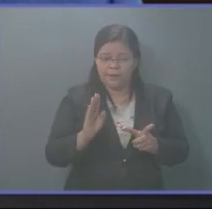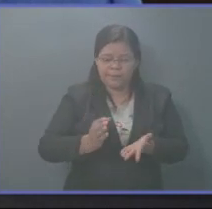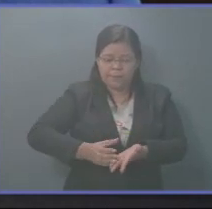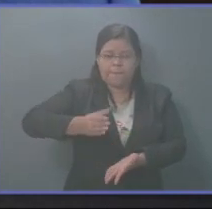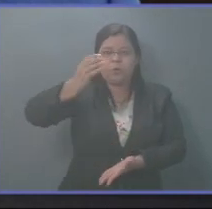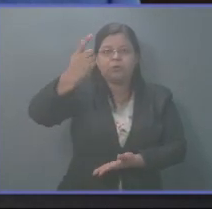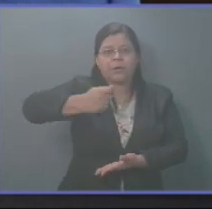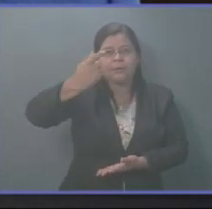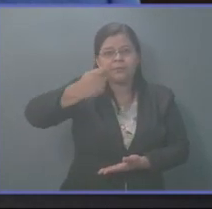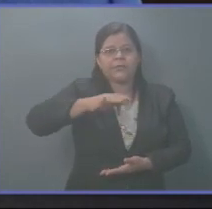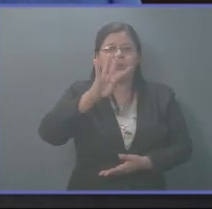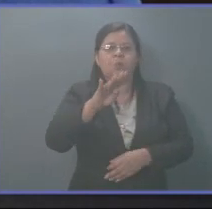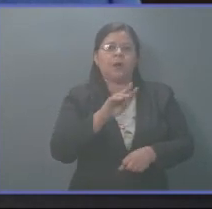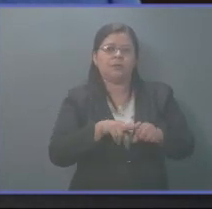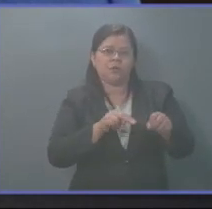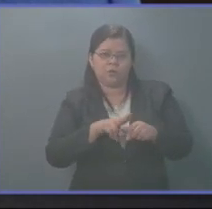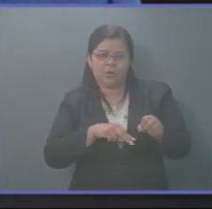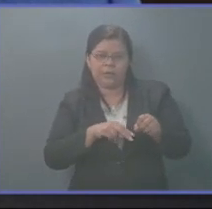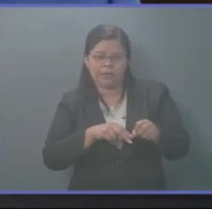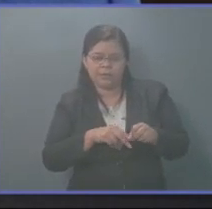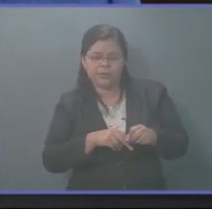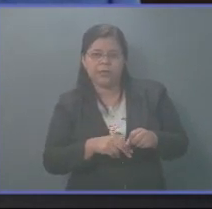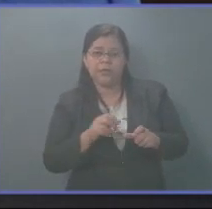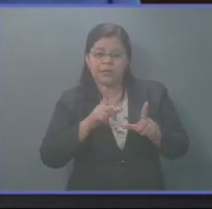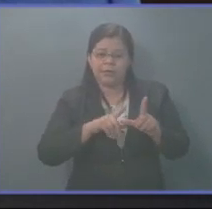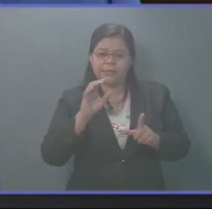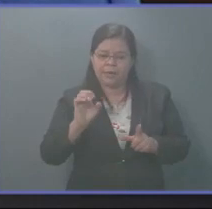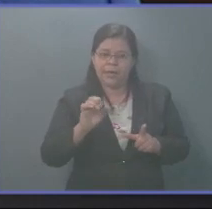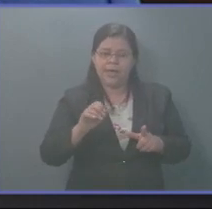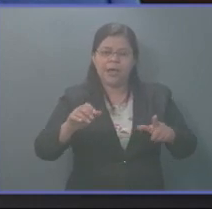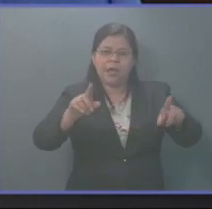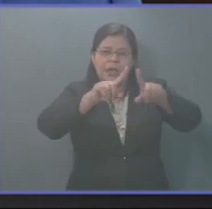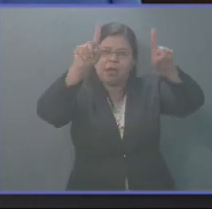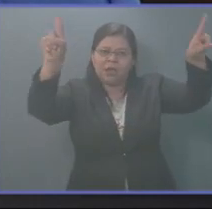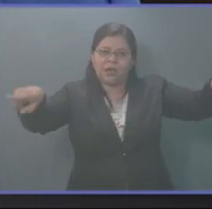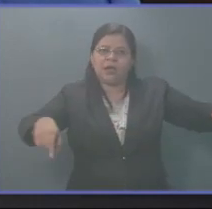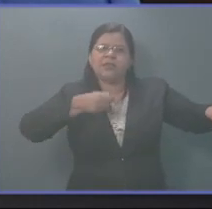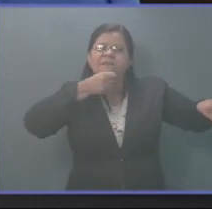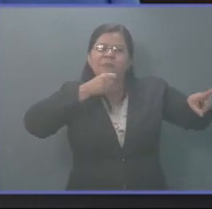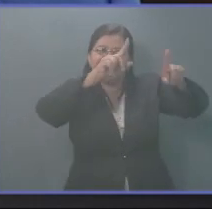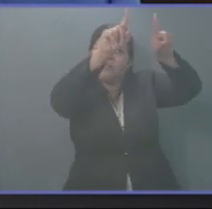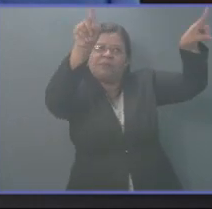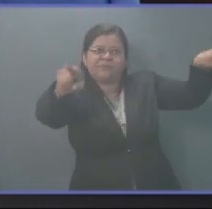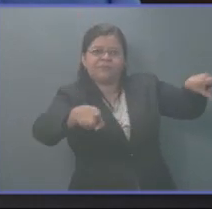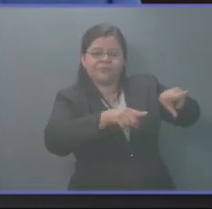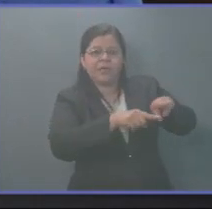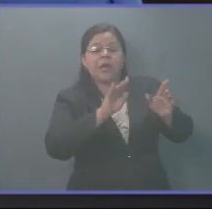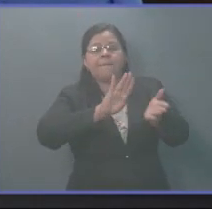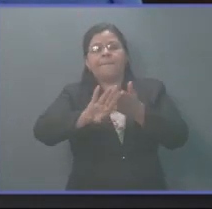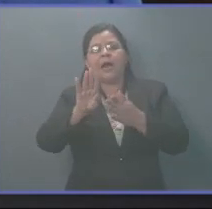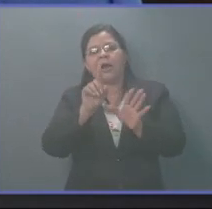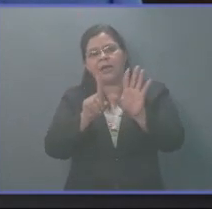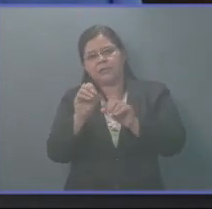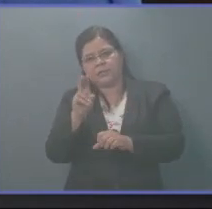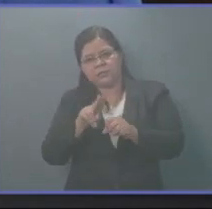mes, $4. Literal E, instalación de vallas publicitarias, $60. Literal E,